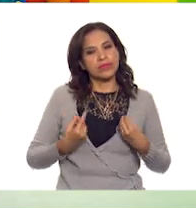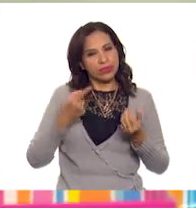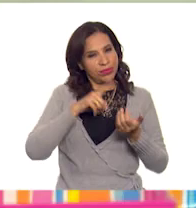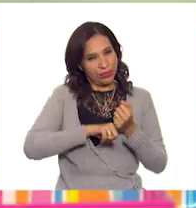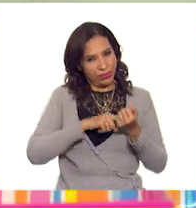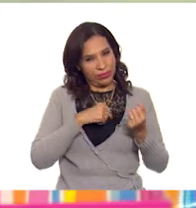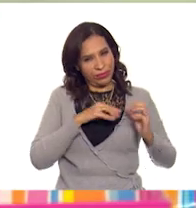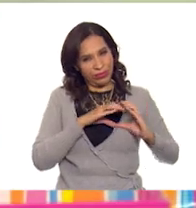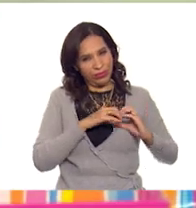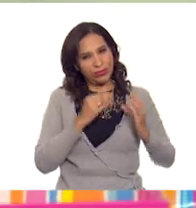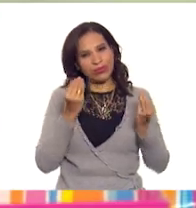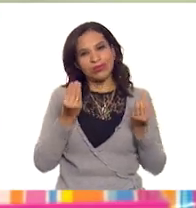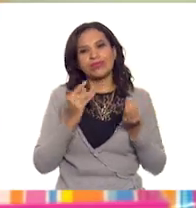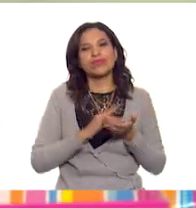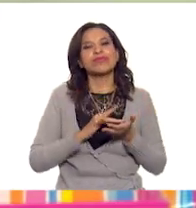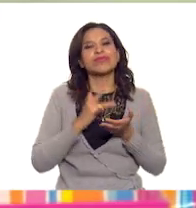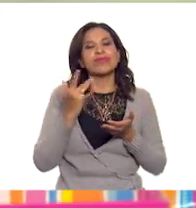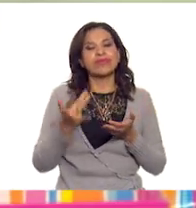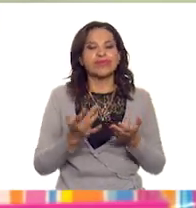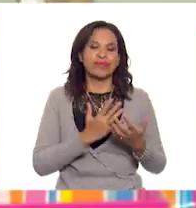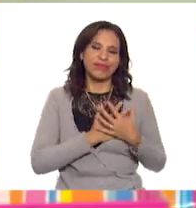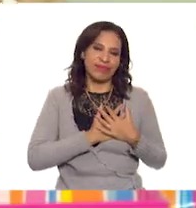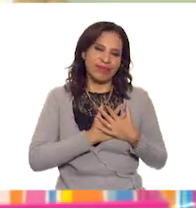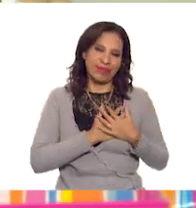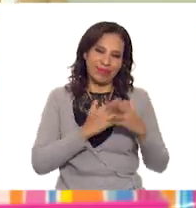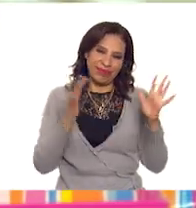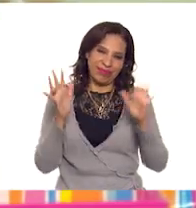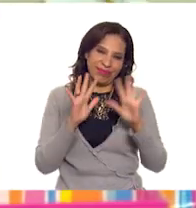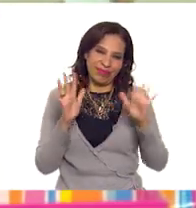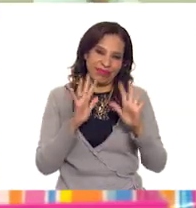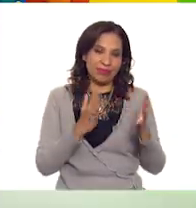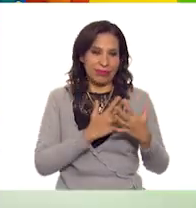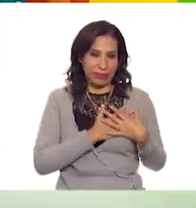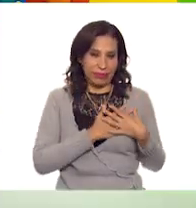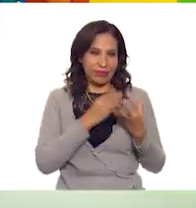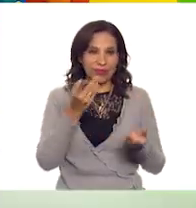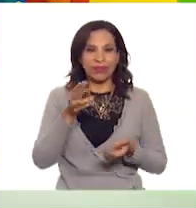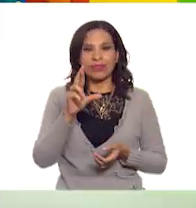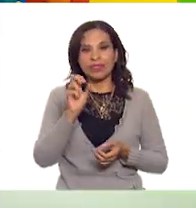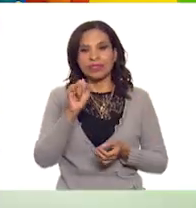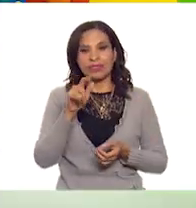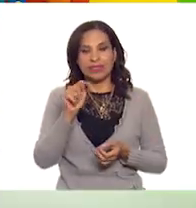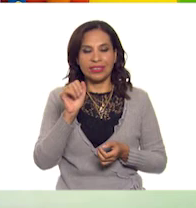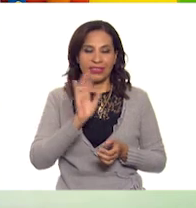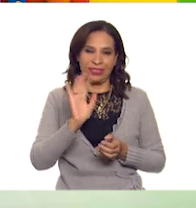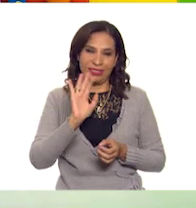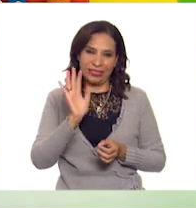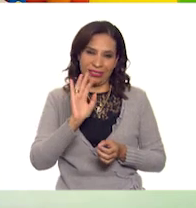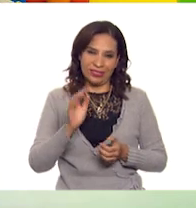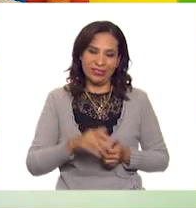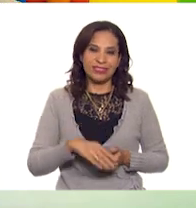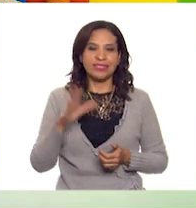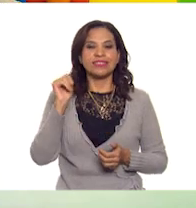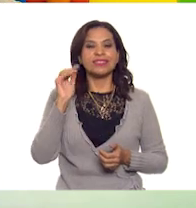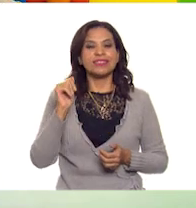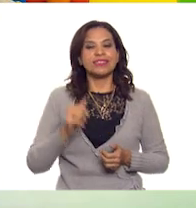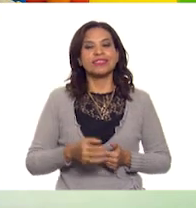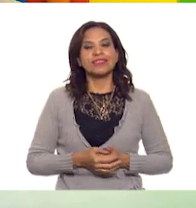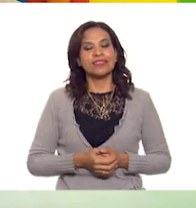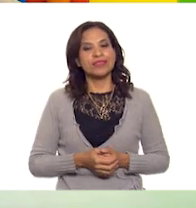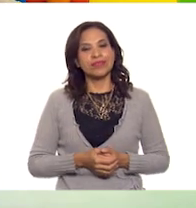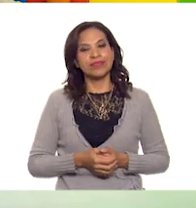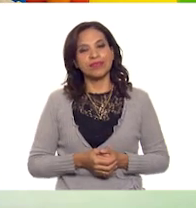mío. ¡Muchísimas gracias! ¡Los quiero! ¡Adiós! ¡Te queremos, adiós, Rosita! Te queremos. ¡Adiós, Rosita!